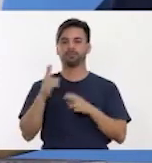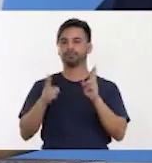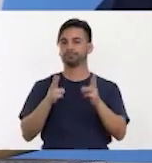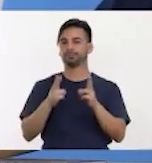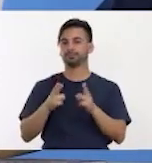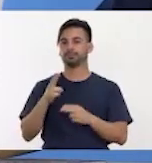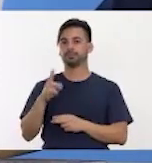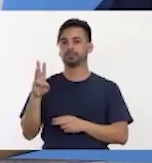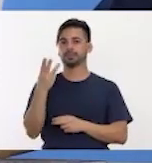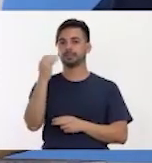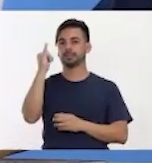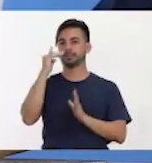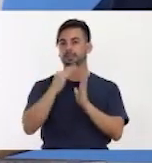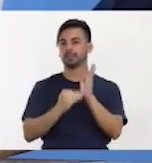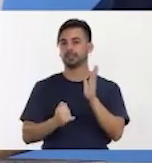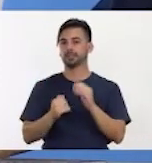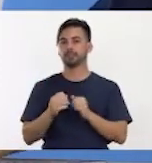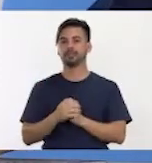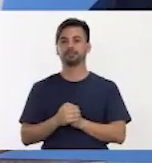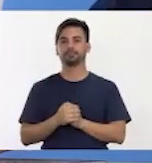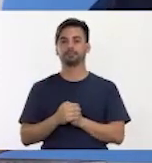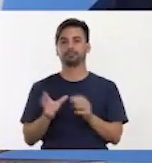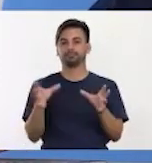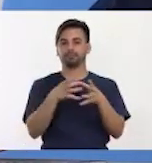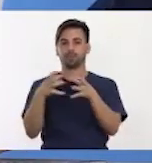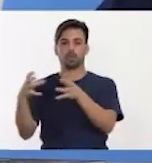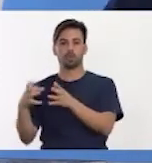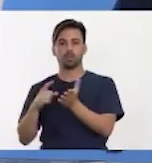a orientar al tercer semestre,